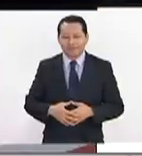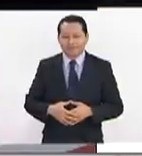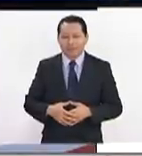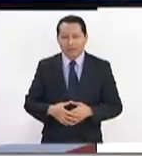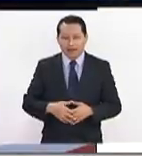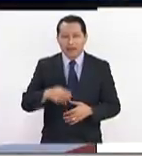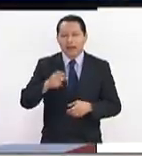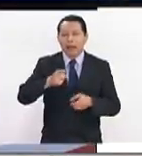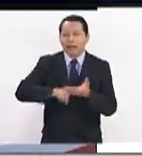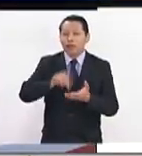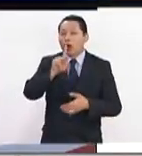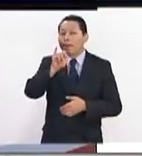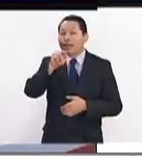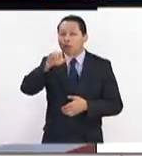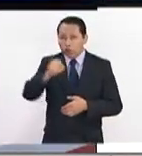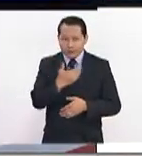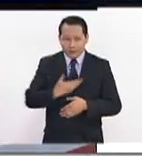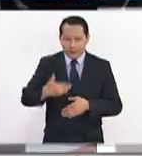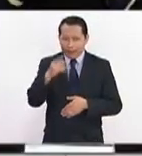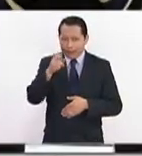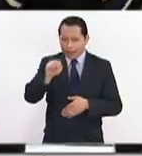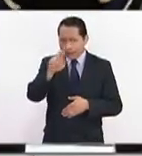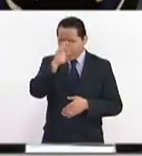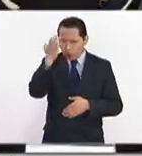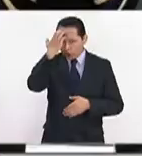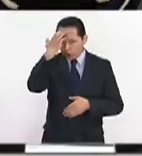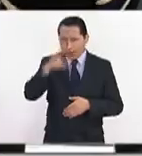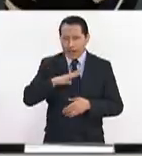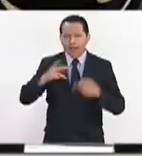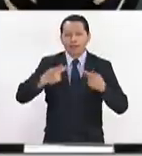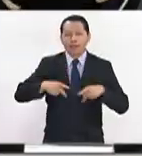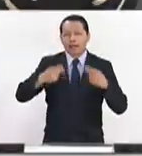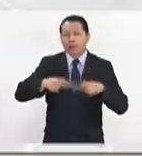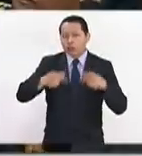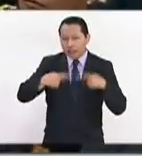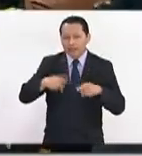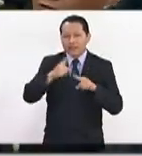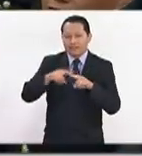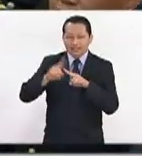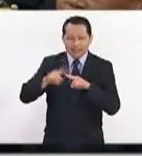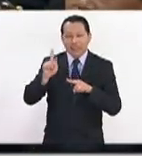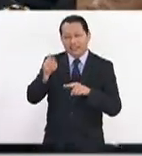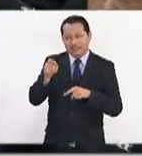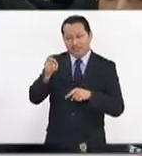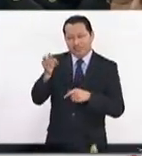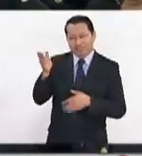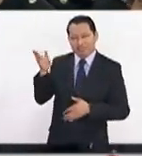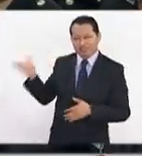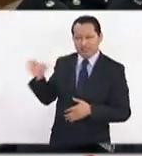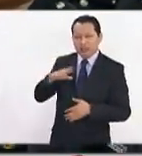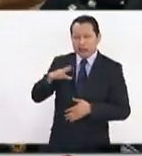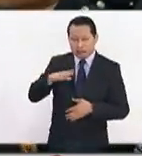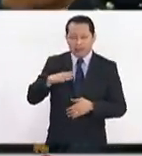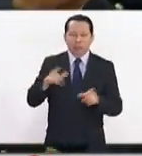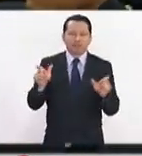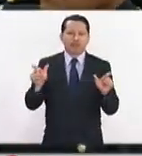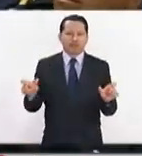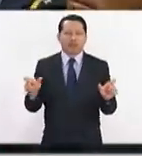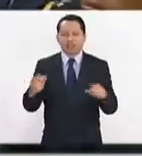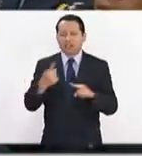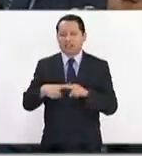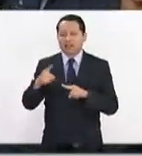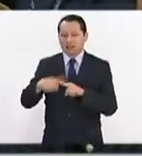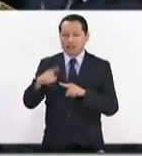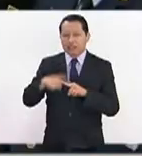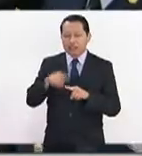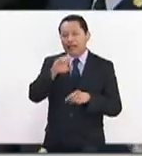En Los Pinos, el presidente Enrique Peña Nieto reconoció al personal ascendido del Estado Mayor Presidencial. Ahí agradeció la responsabilidad